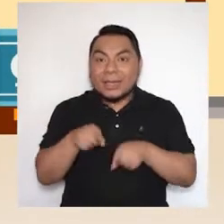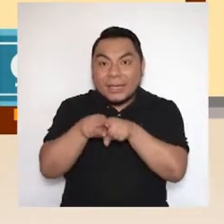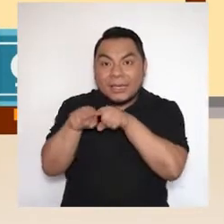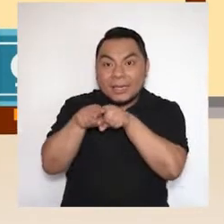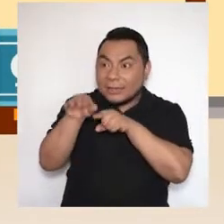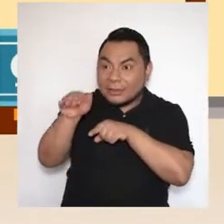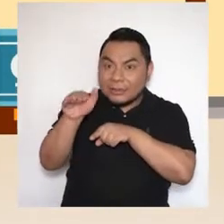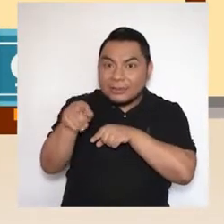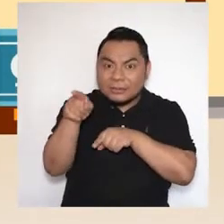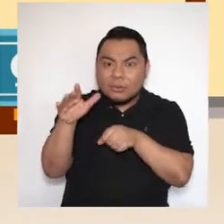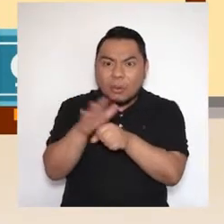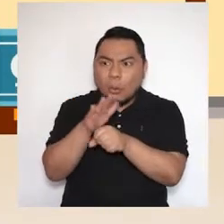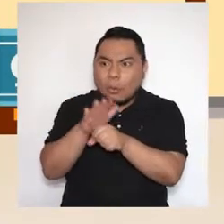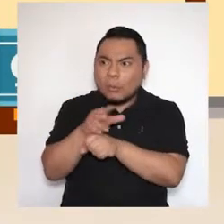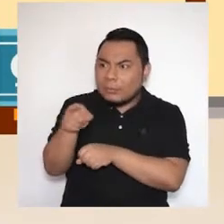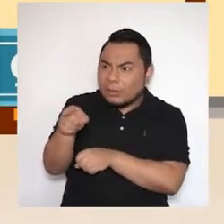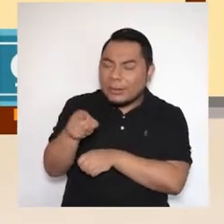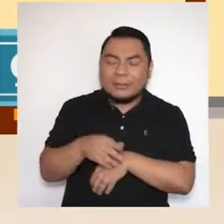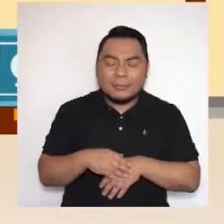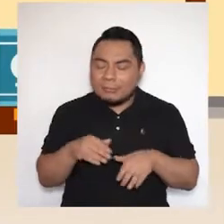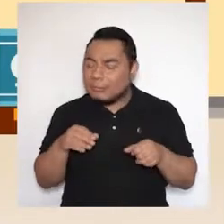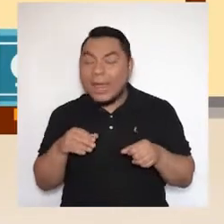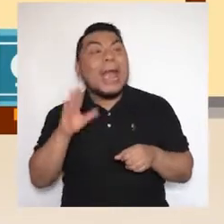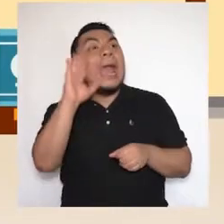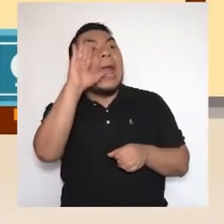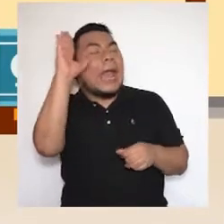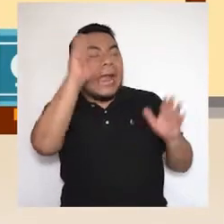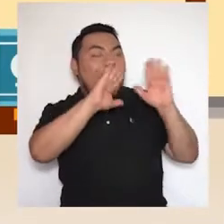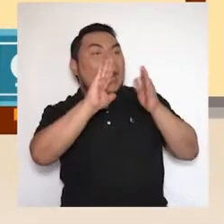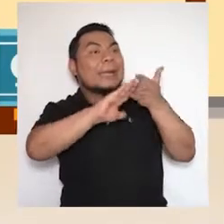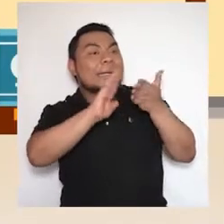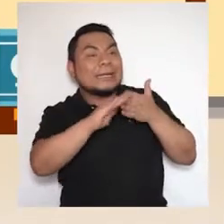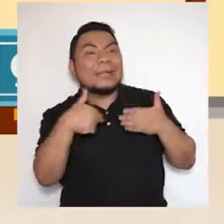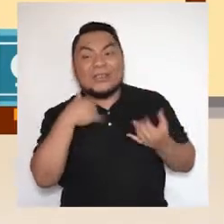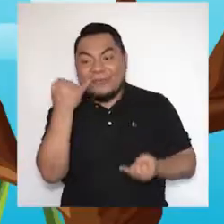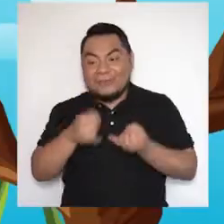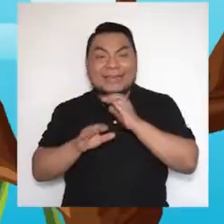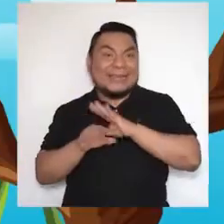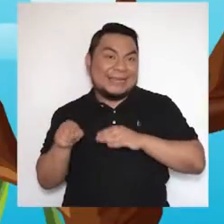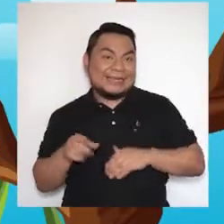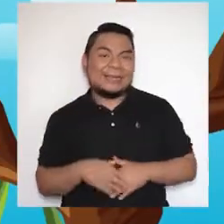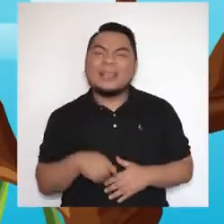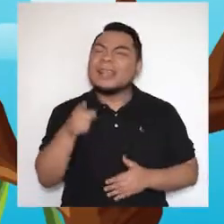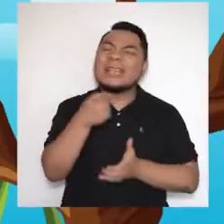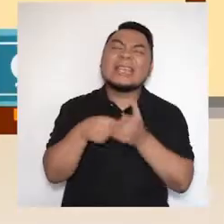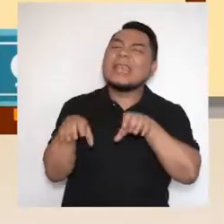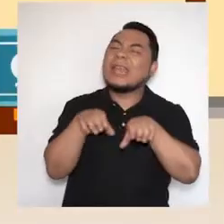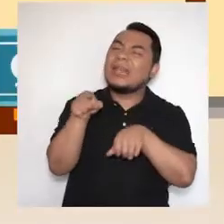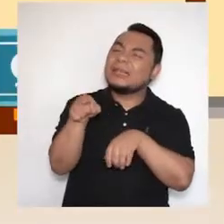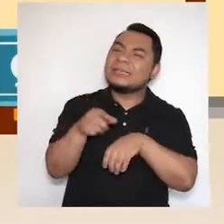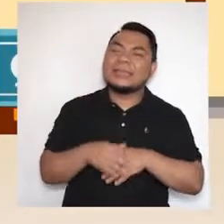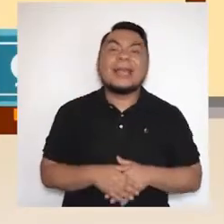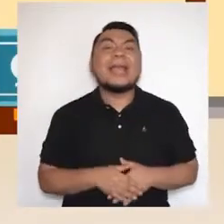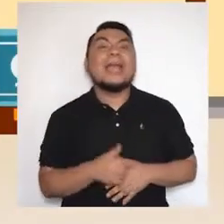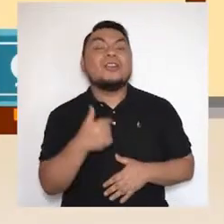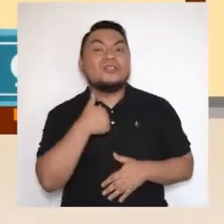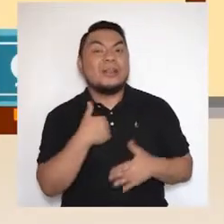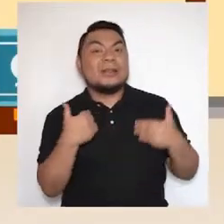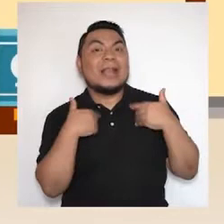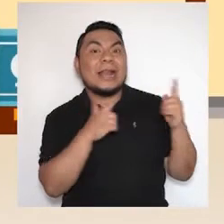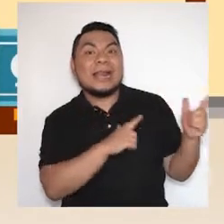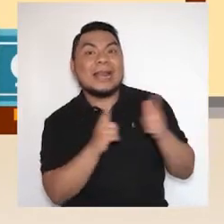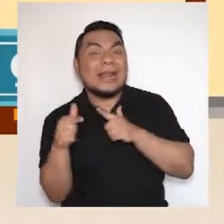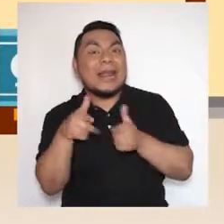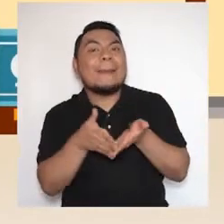Calcetín parece ocupado. ¡Hola, Martina! Discúlpame, ya estoy terminando. ¿Qué haces? Es que quiero tener listo